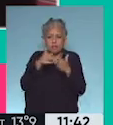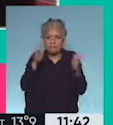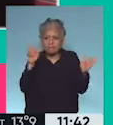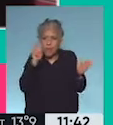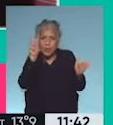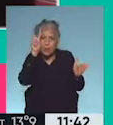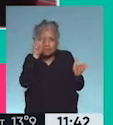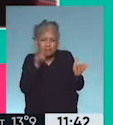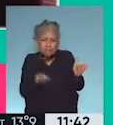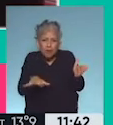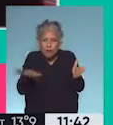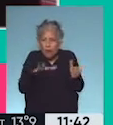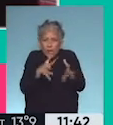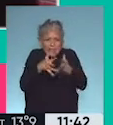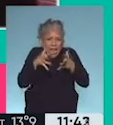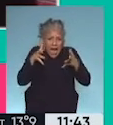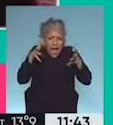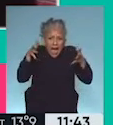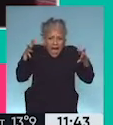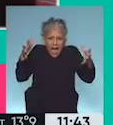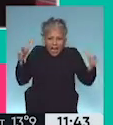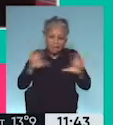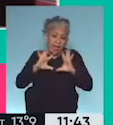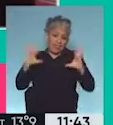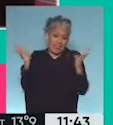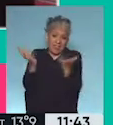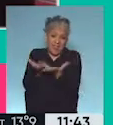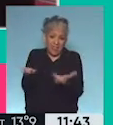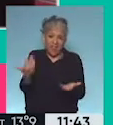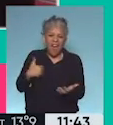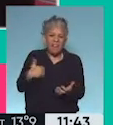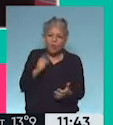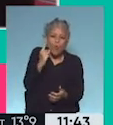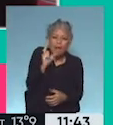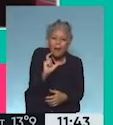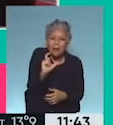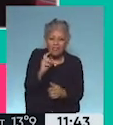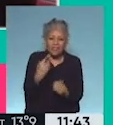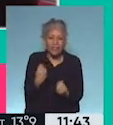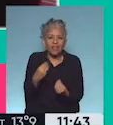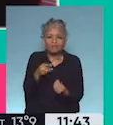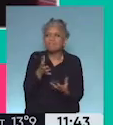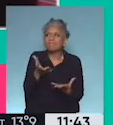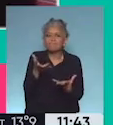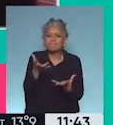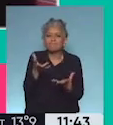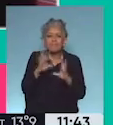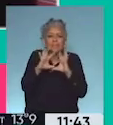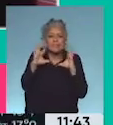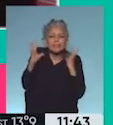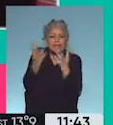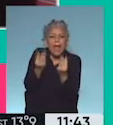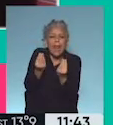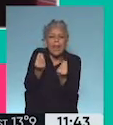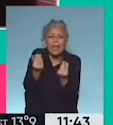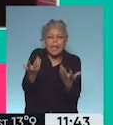universo gigantesco que es toda la Tierra en realidad, ¿no? Porque la Argentina es una muestra de lo que es esa riqueza